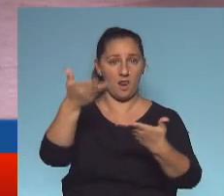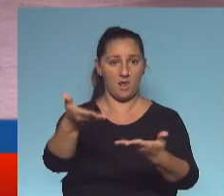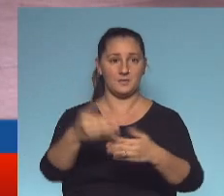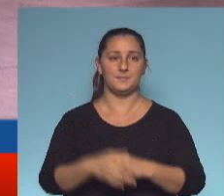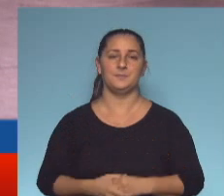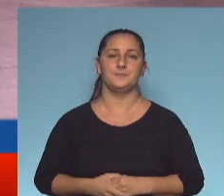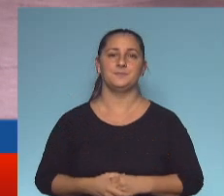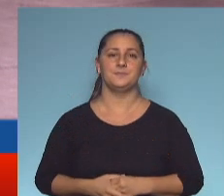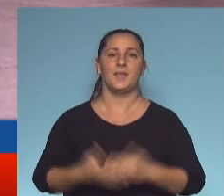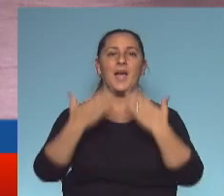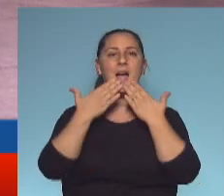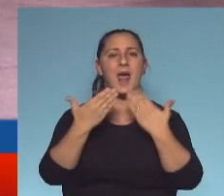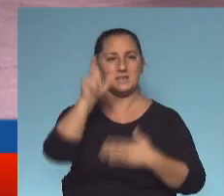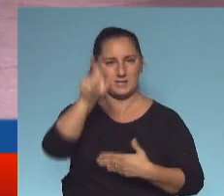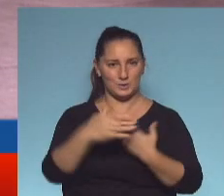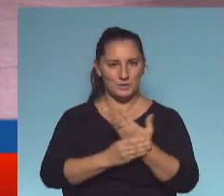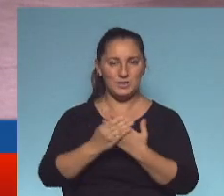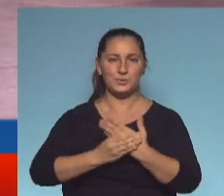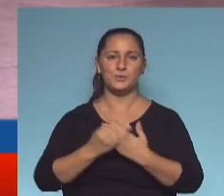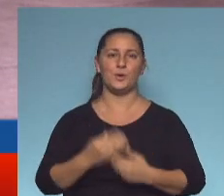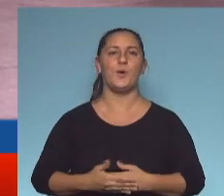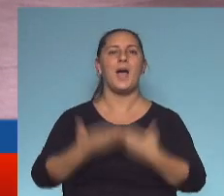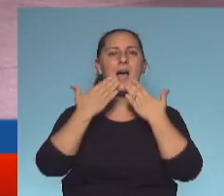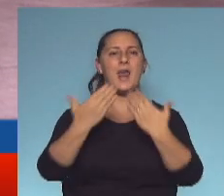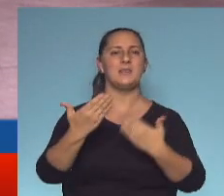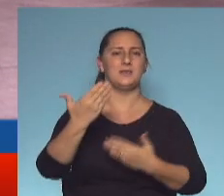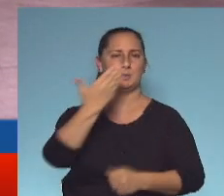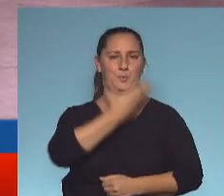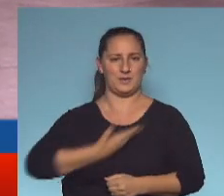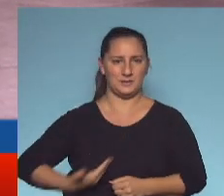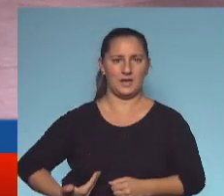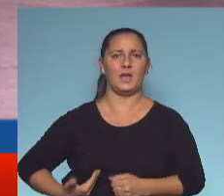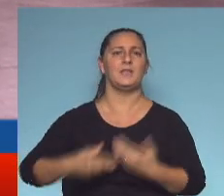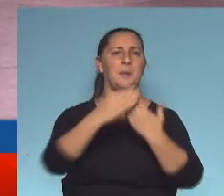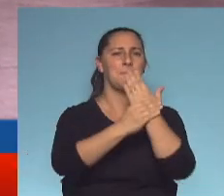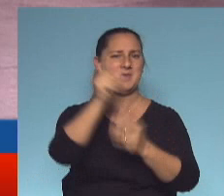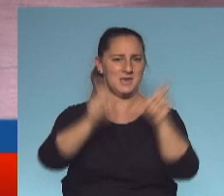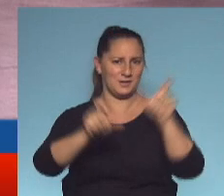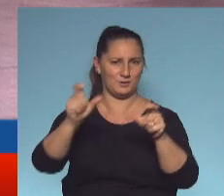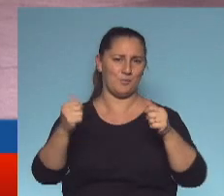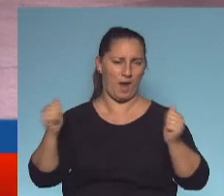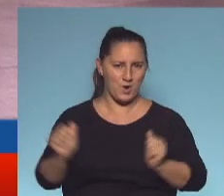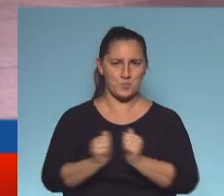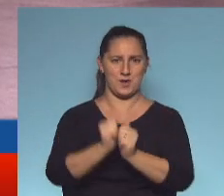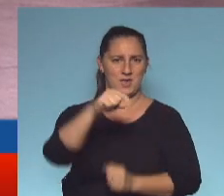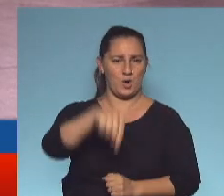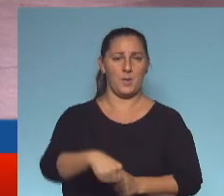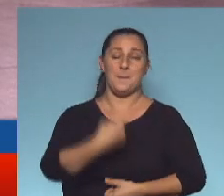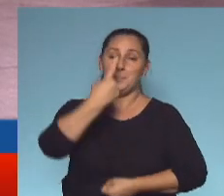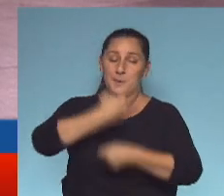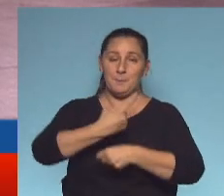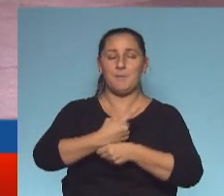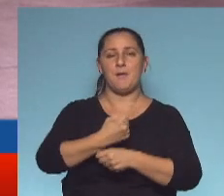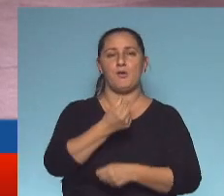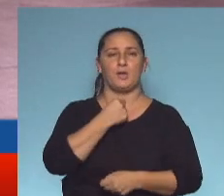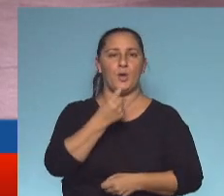Gracias, ministro. Gracias, señor presidente y ministros, por acompañarnos. En primer lugar, lo que quiero